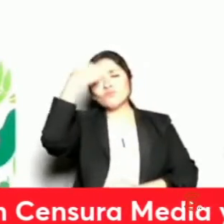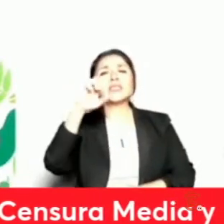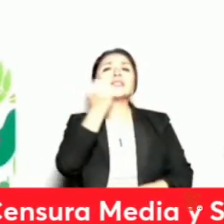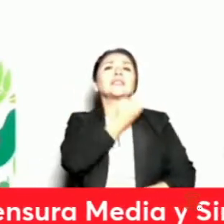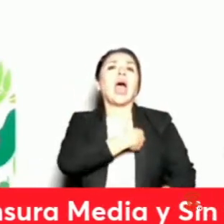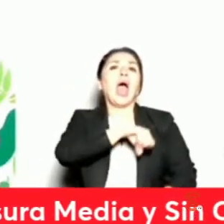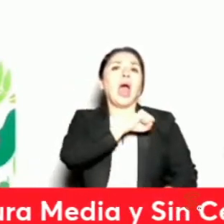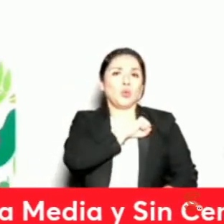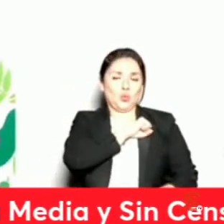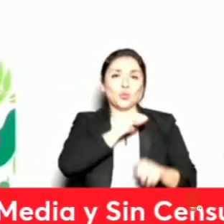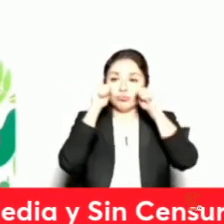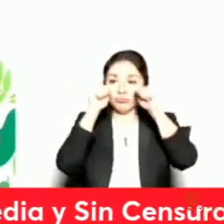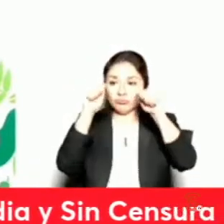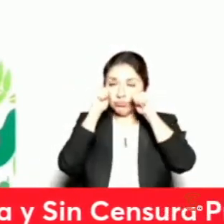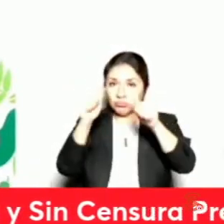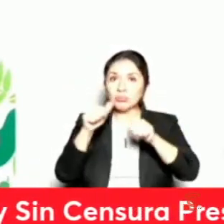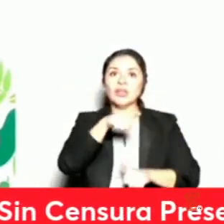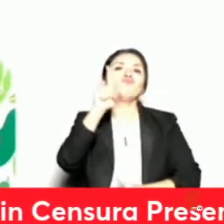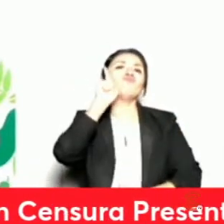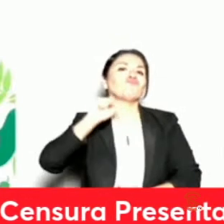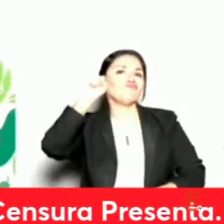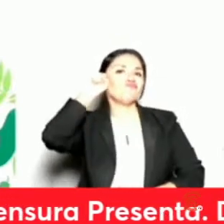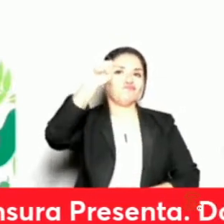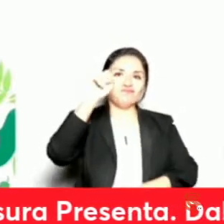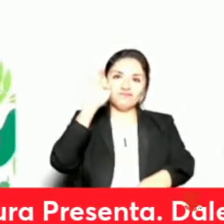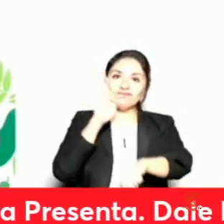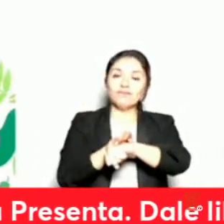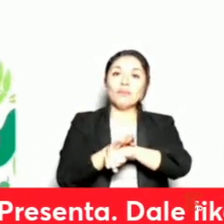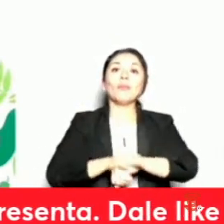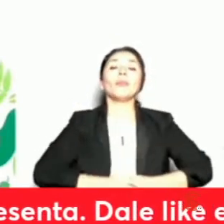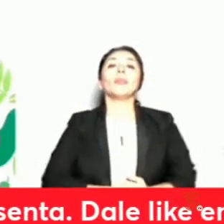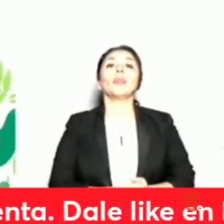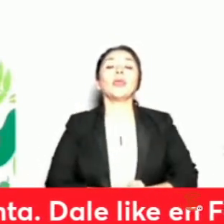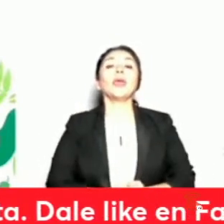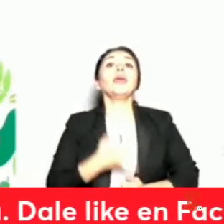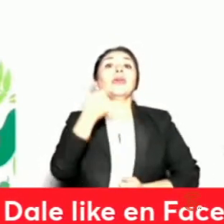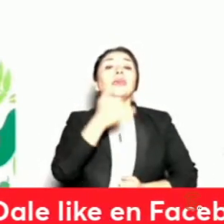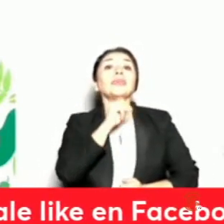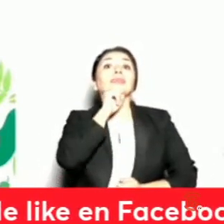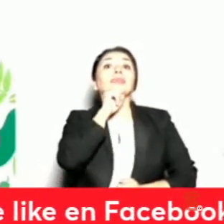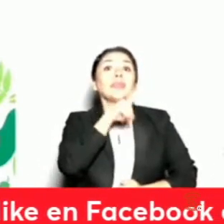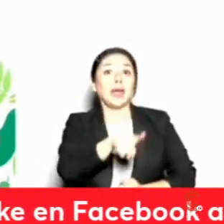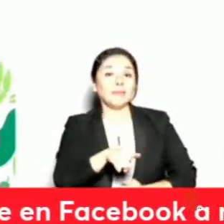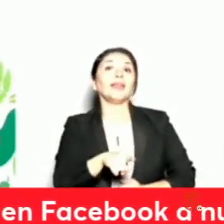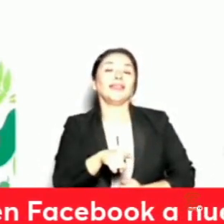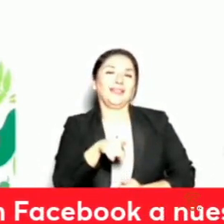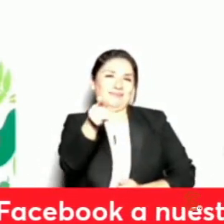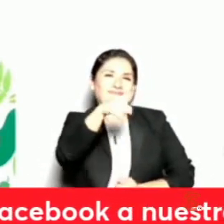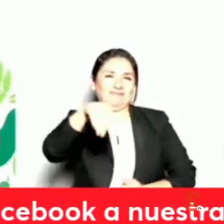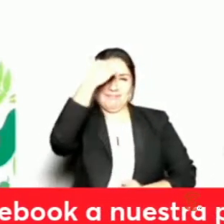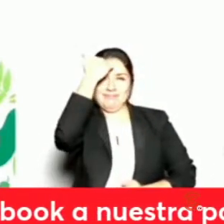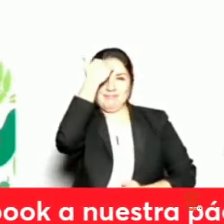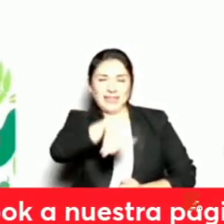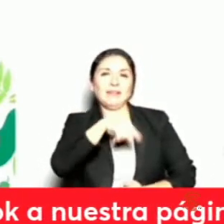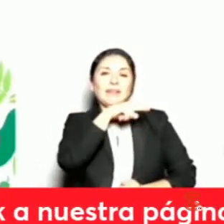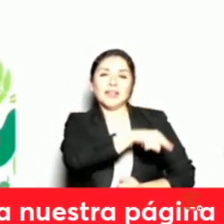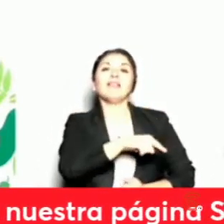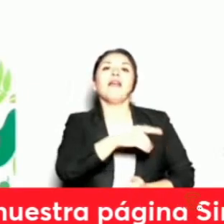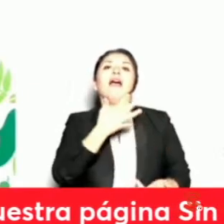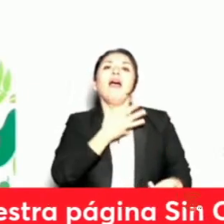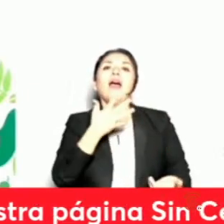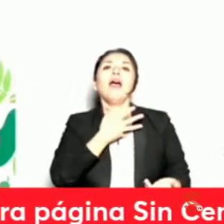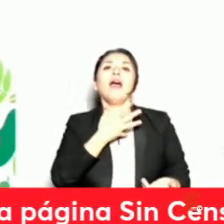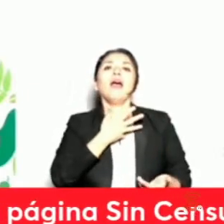pública, es feminista y además como ustedes saben, con